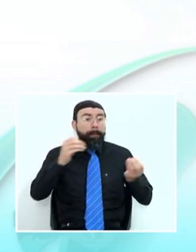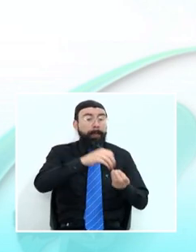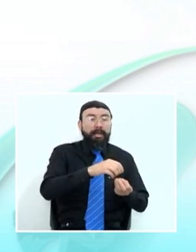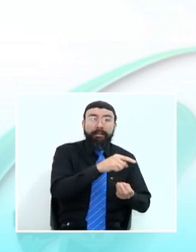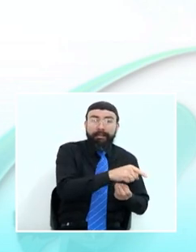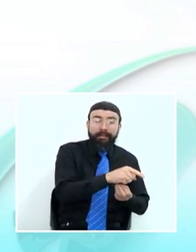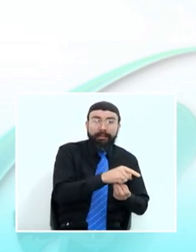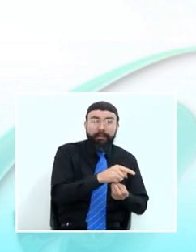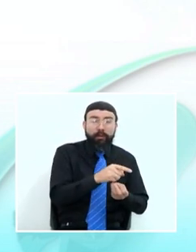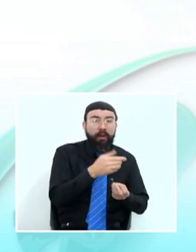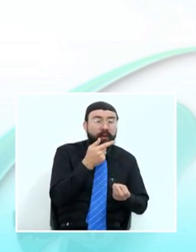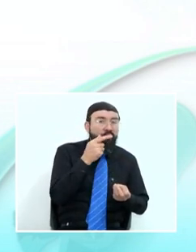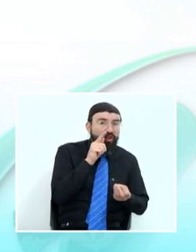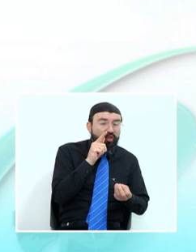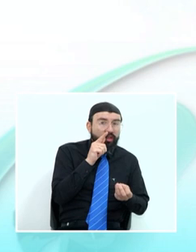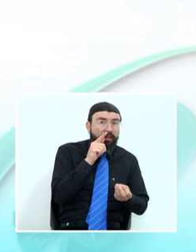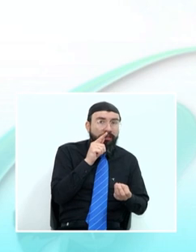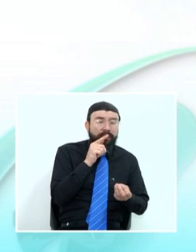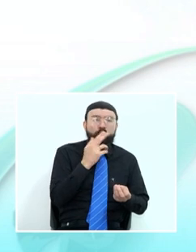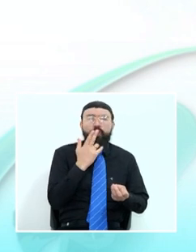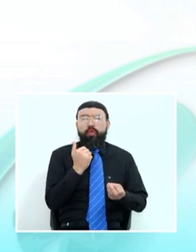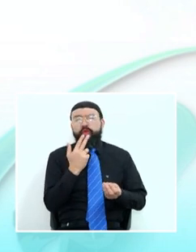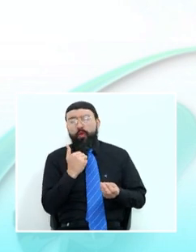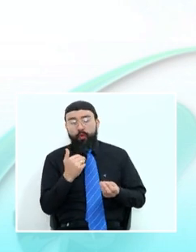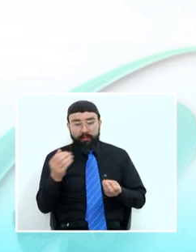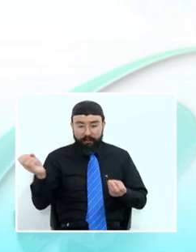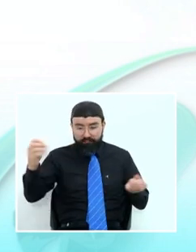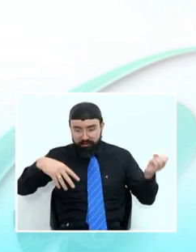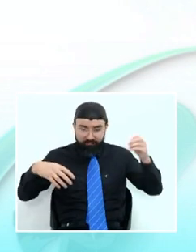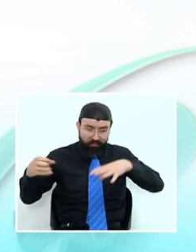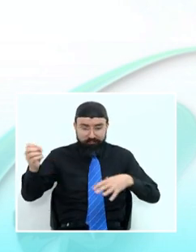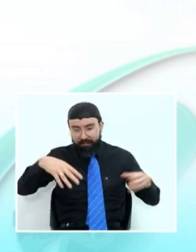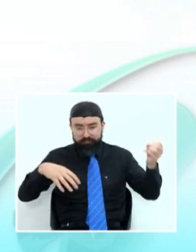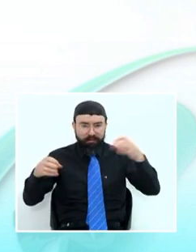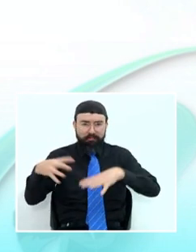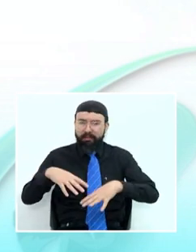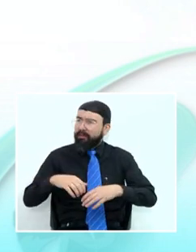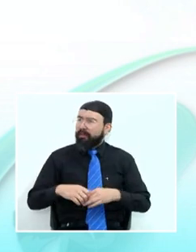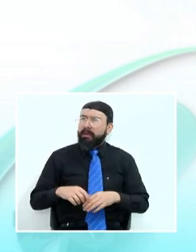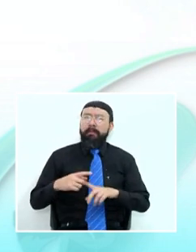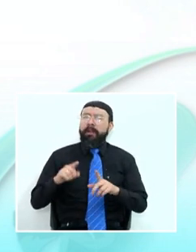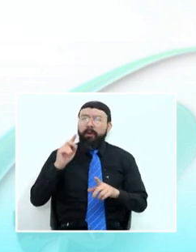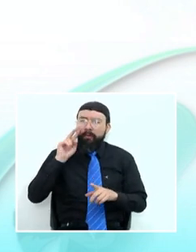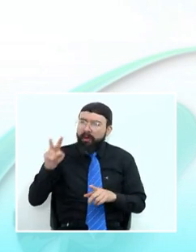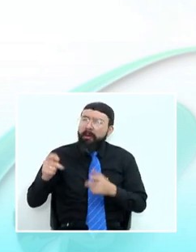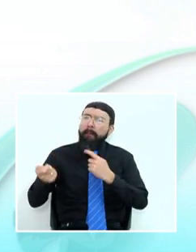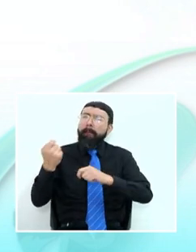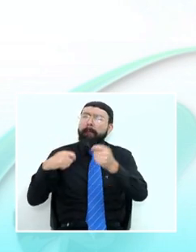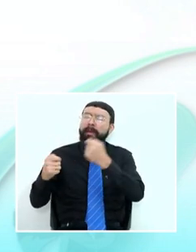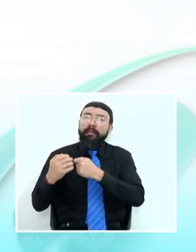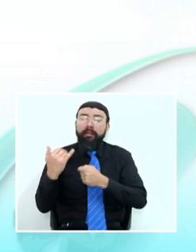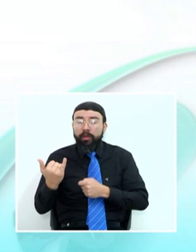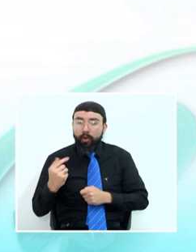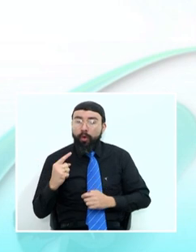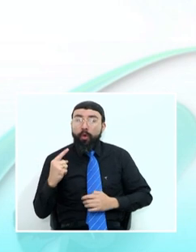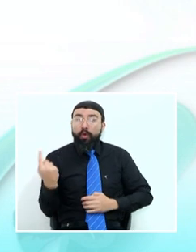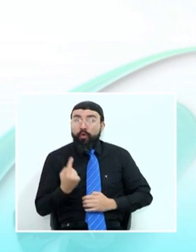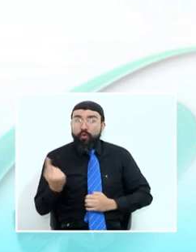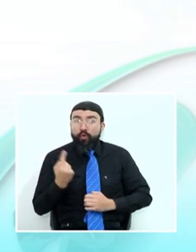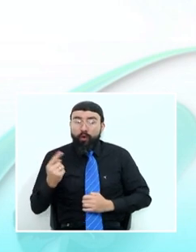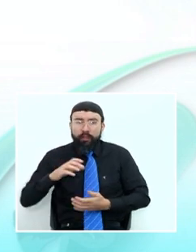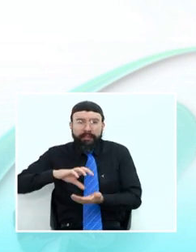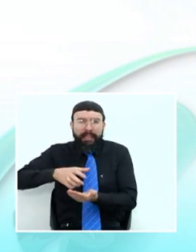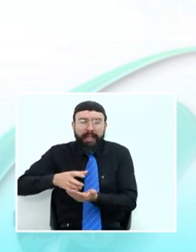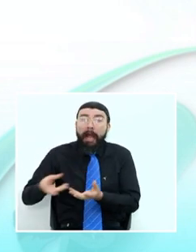frutas ácidas con las dulces. Pero yo siempre veo que venden jugo de naranja con zanahoria. Antes yo